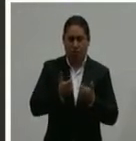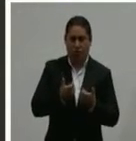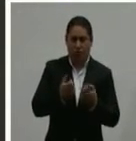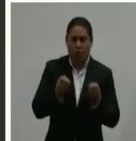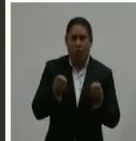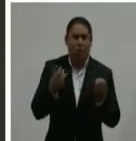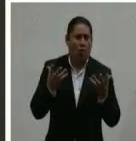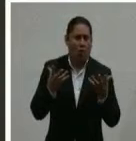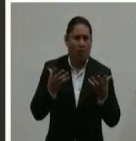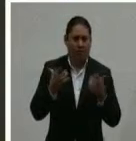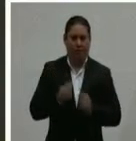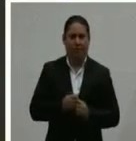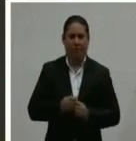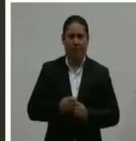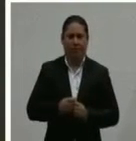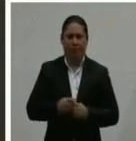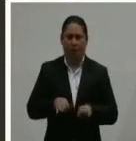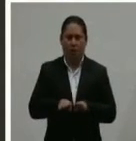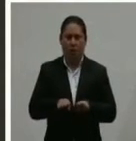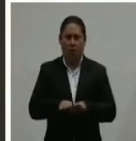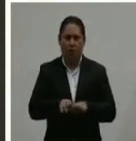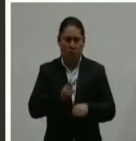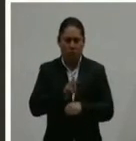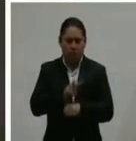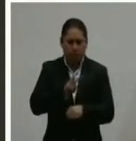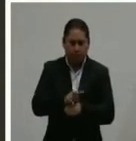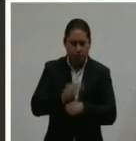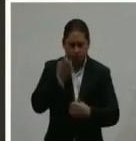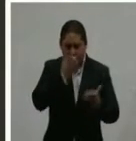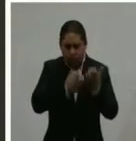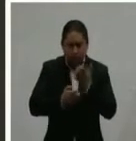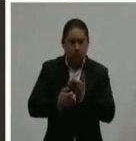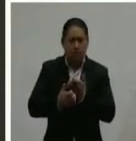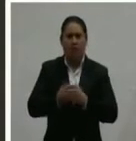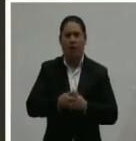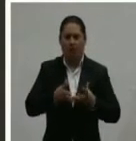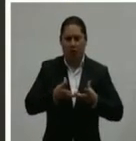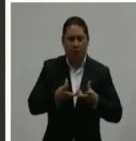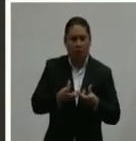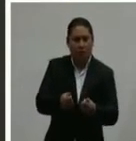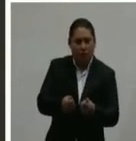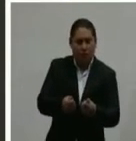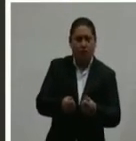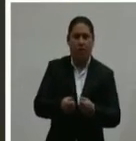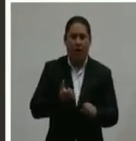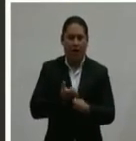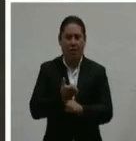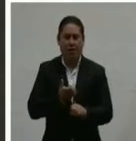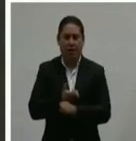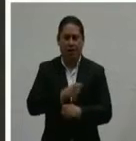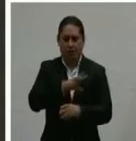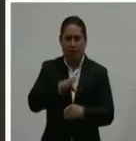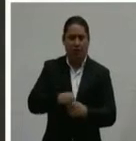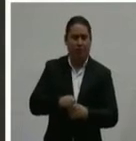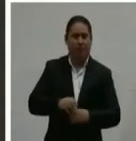entidad y las medidas tomadas respecto al gasto en el estado de